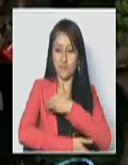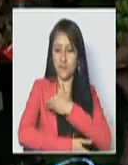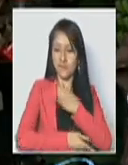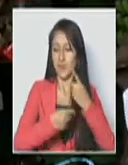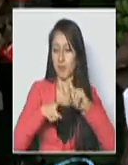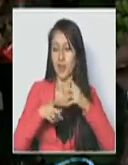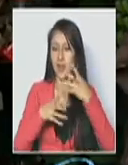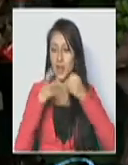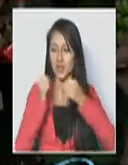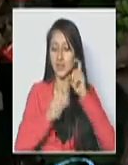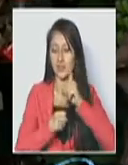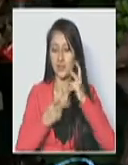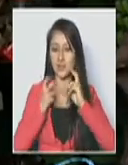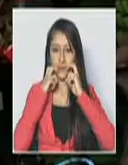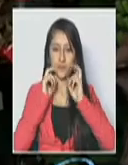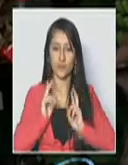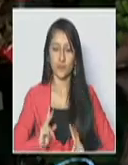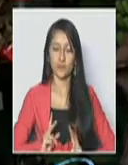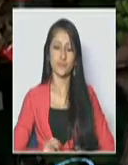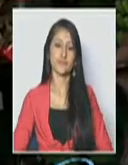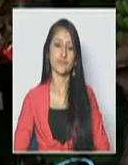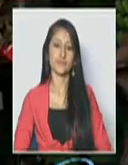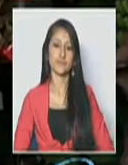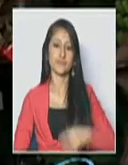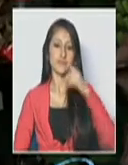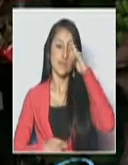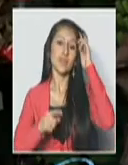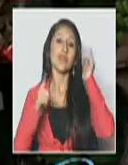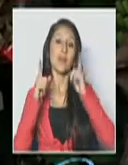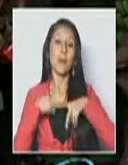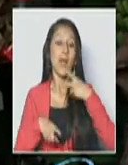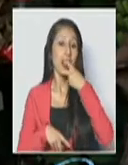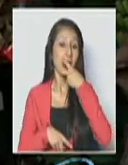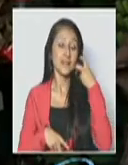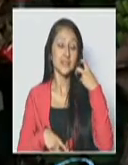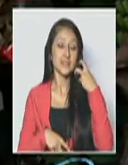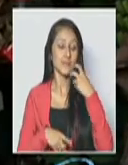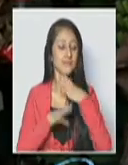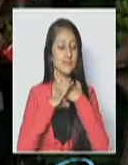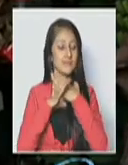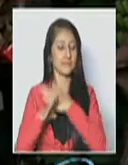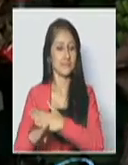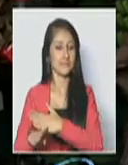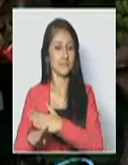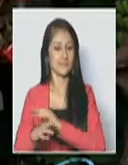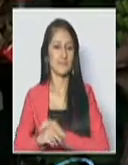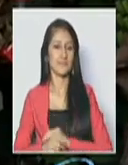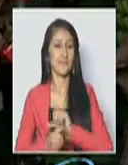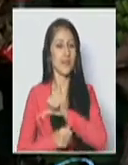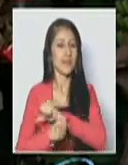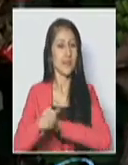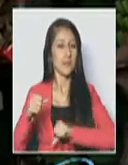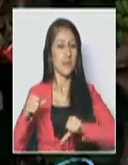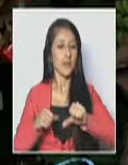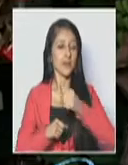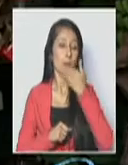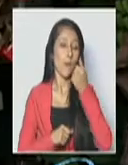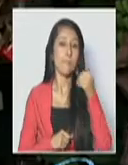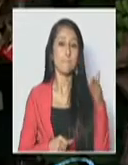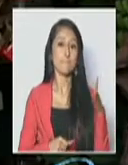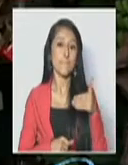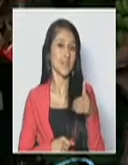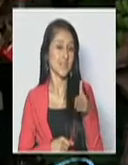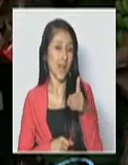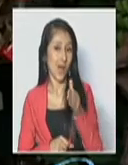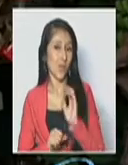el bebé vamos a suspender la carne de res y de cerdo y la vamos a reemplazar por el pescado